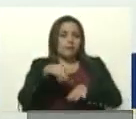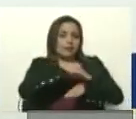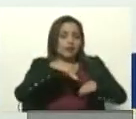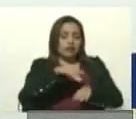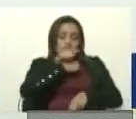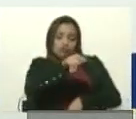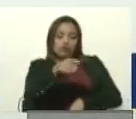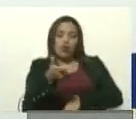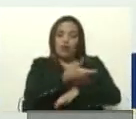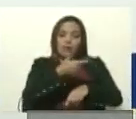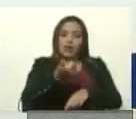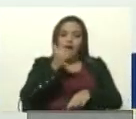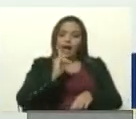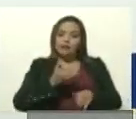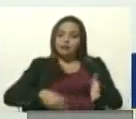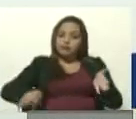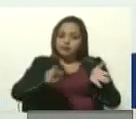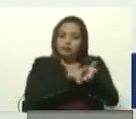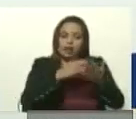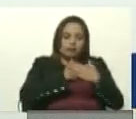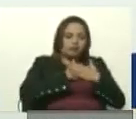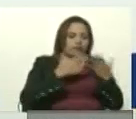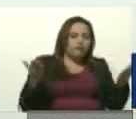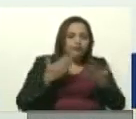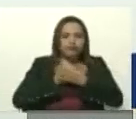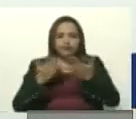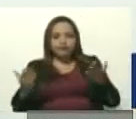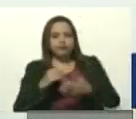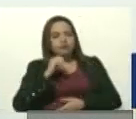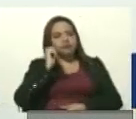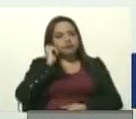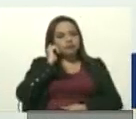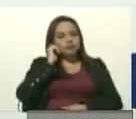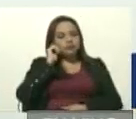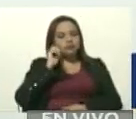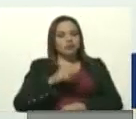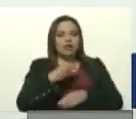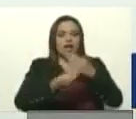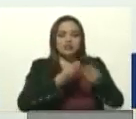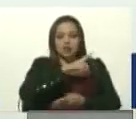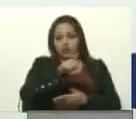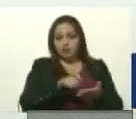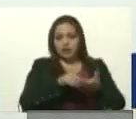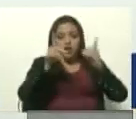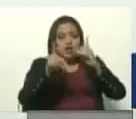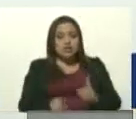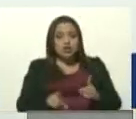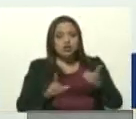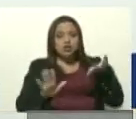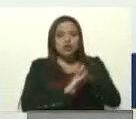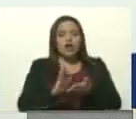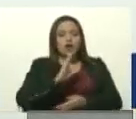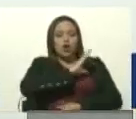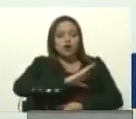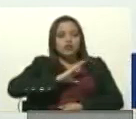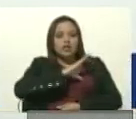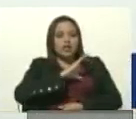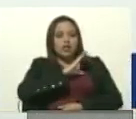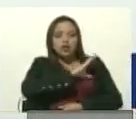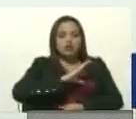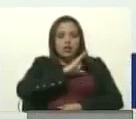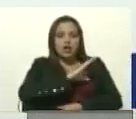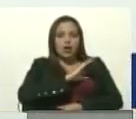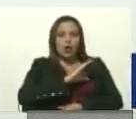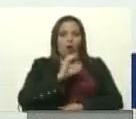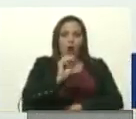gobierno ha reiterado la disposición de dar cumplimiento a la decisión del Consejo de Administración de la